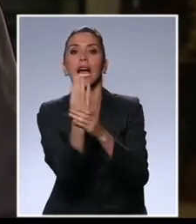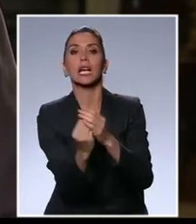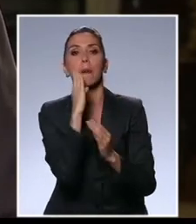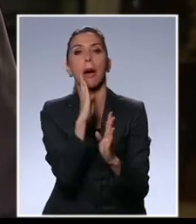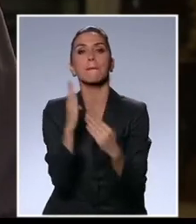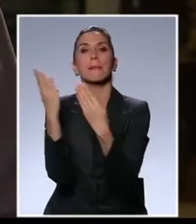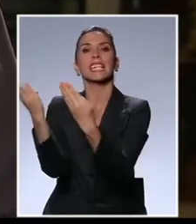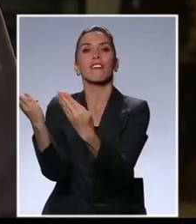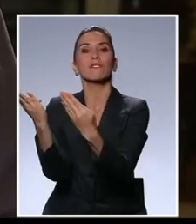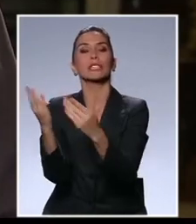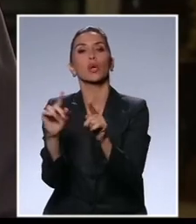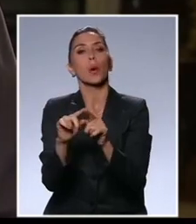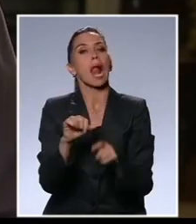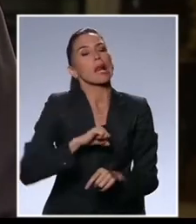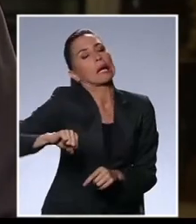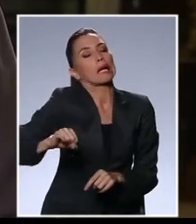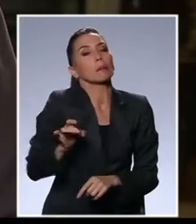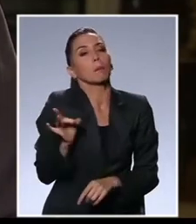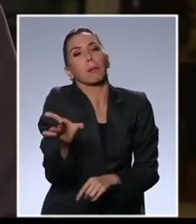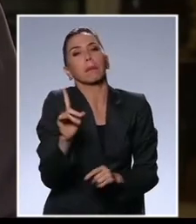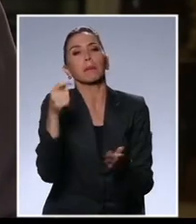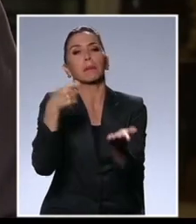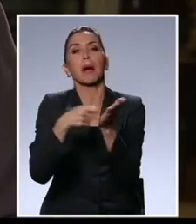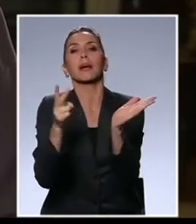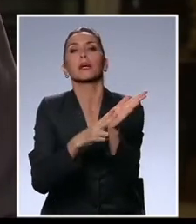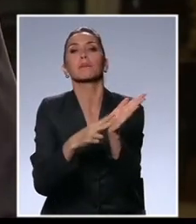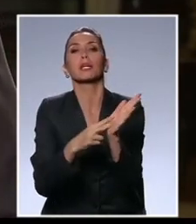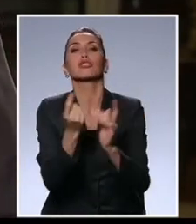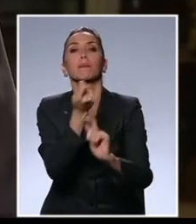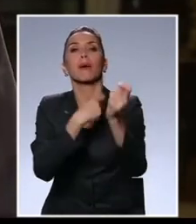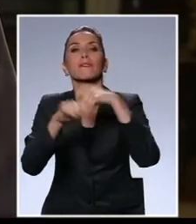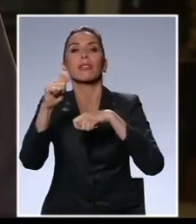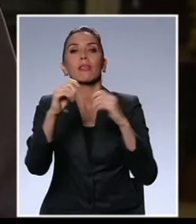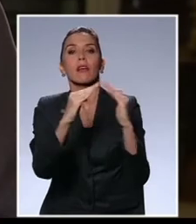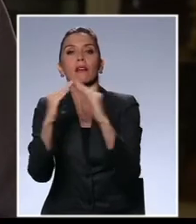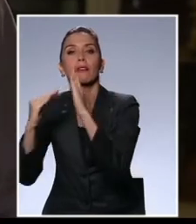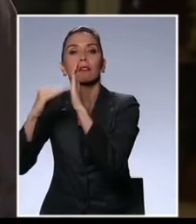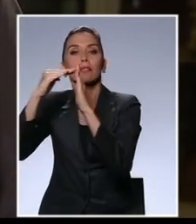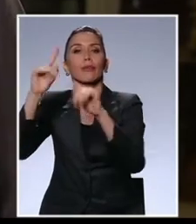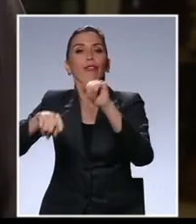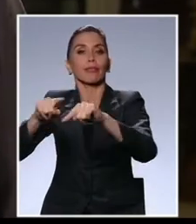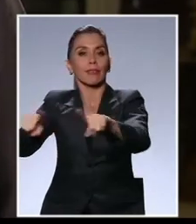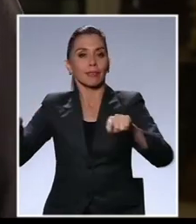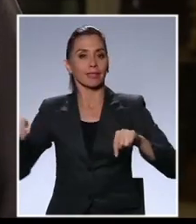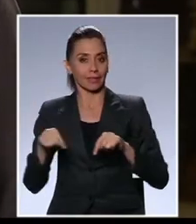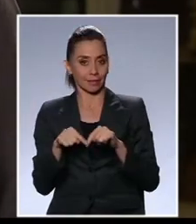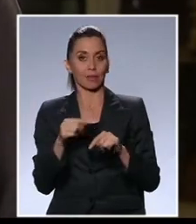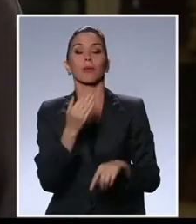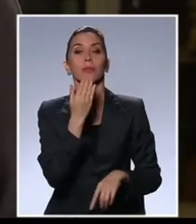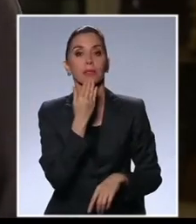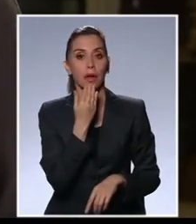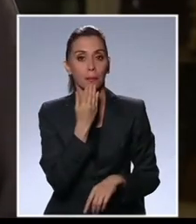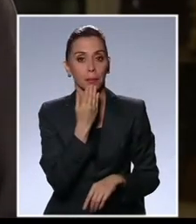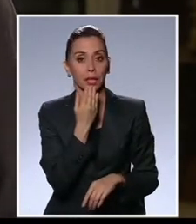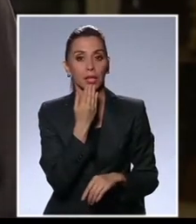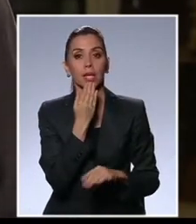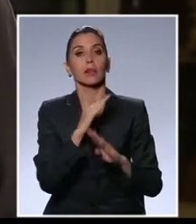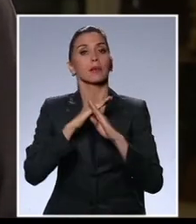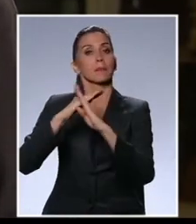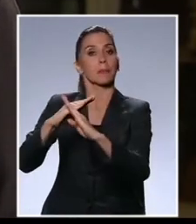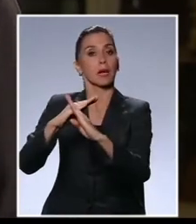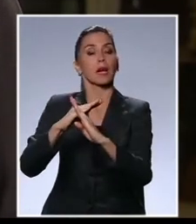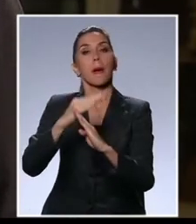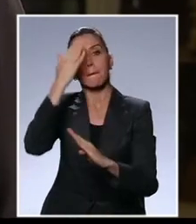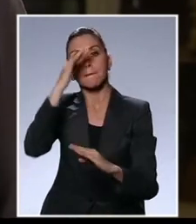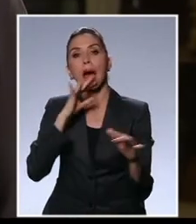beneficios y figuras de ilusión relacionadas con la venta de bienes raíces también pondremos freno al mal uso